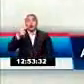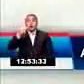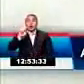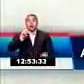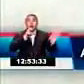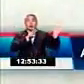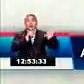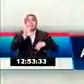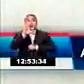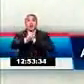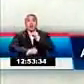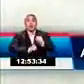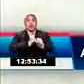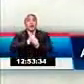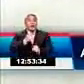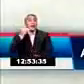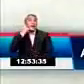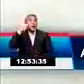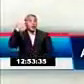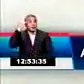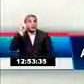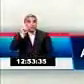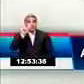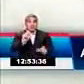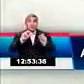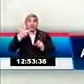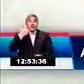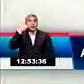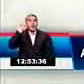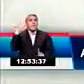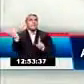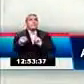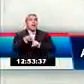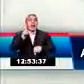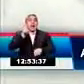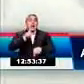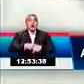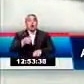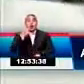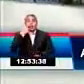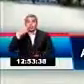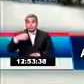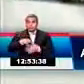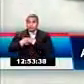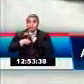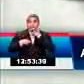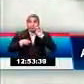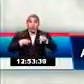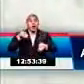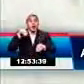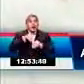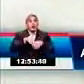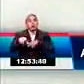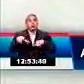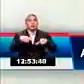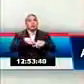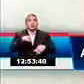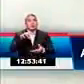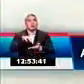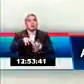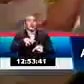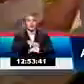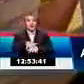de 75 años de edad. El adulto mayor fue el primer caso positivo de coronavirus registrado en esta zona de la provincia